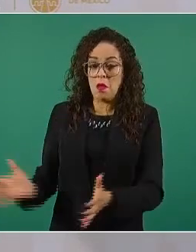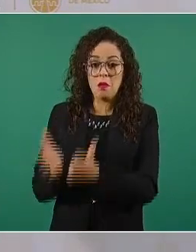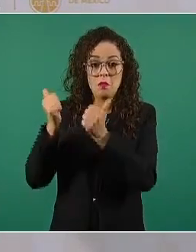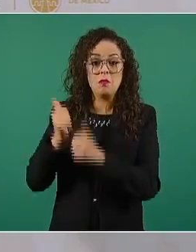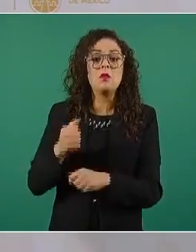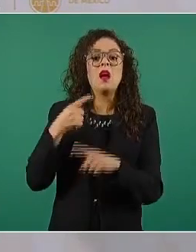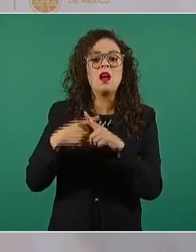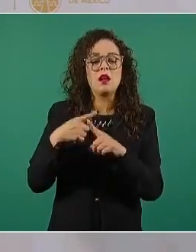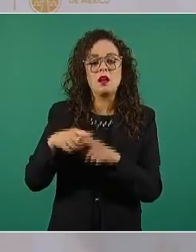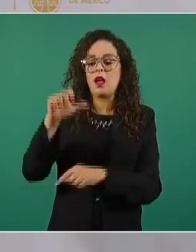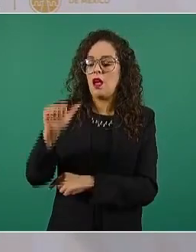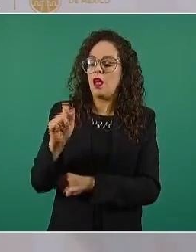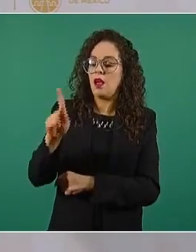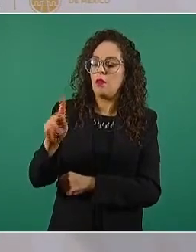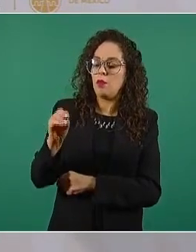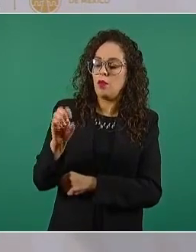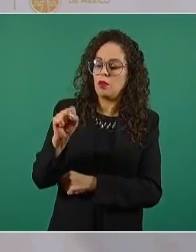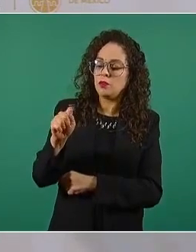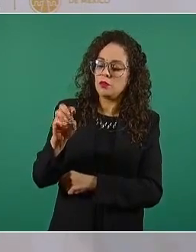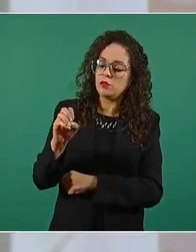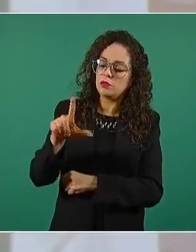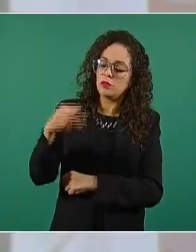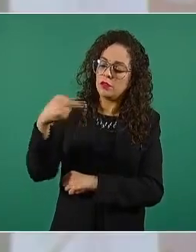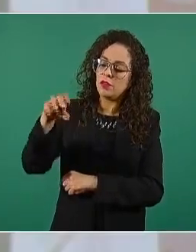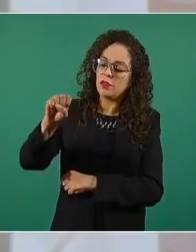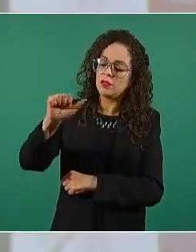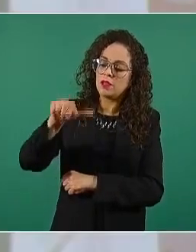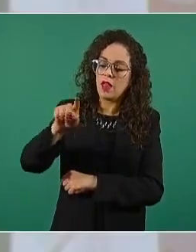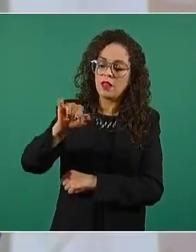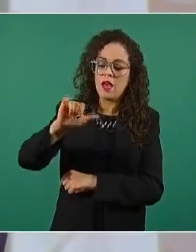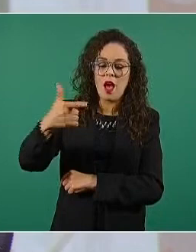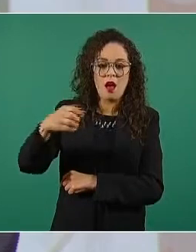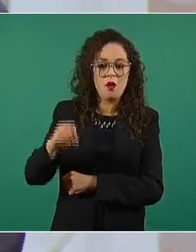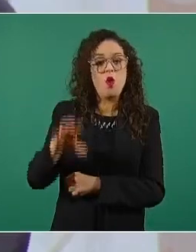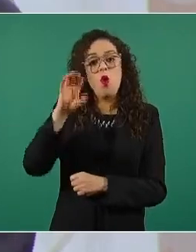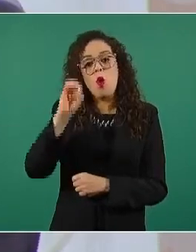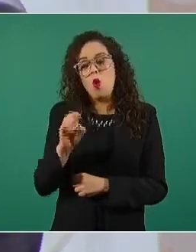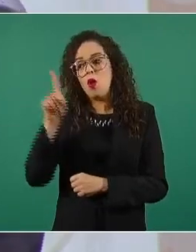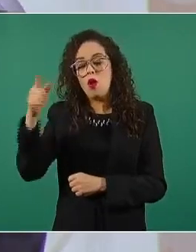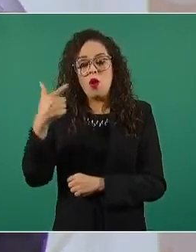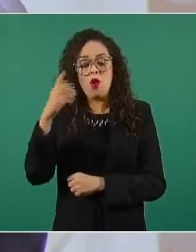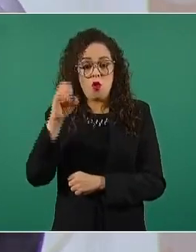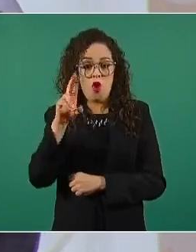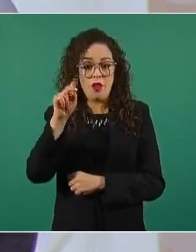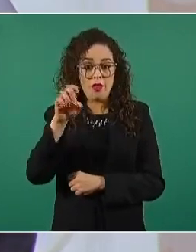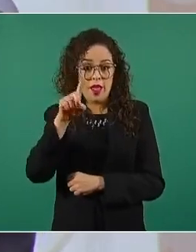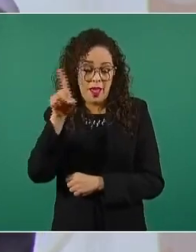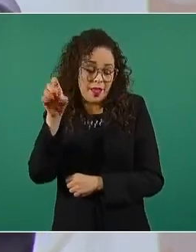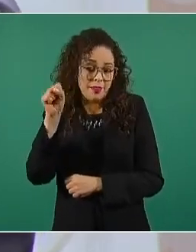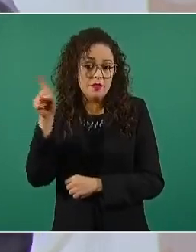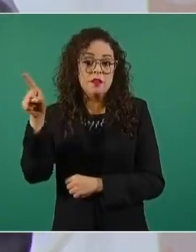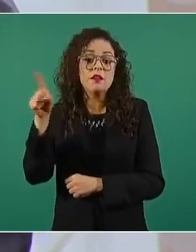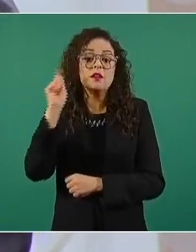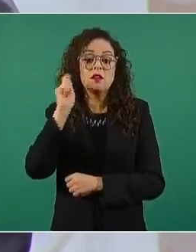o que Cortés y sus soldados eran enviados de la